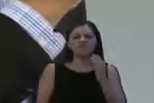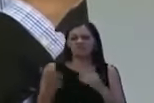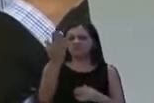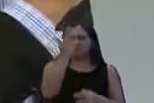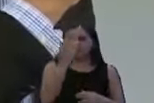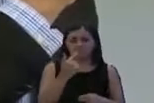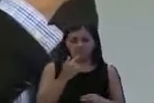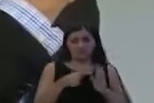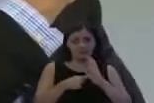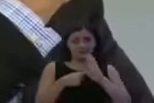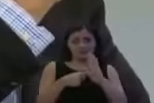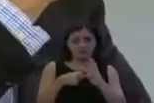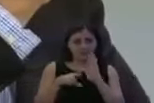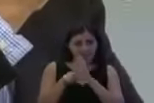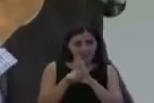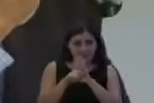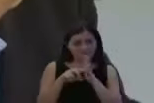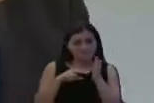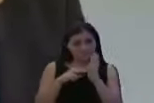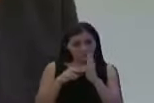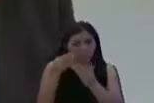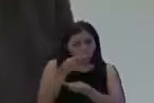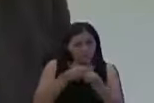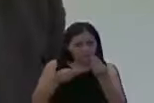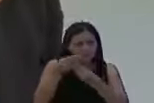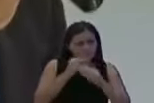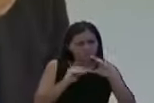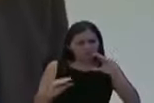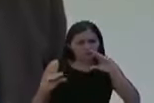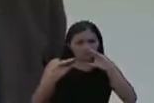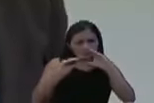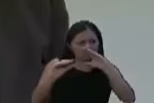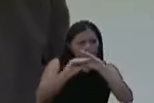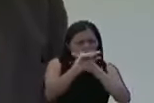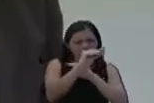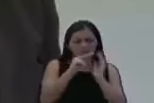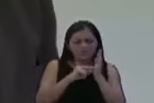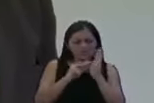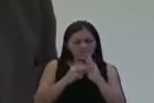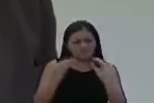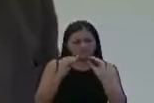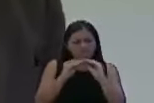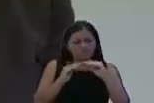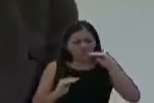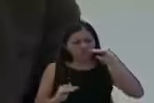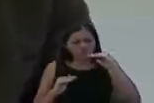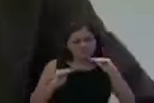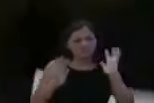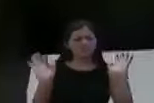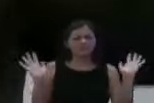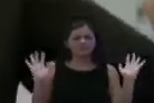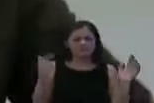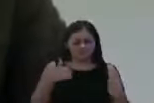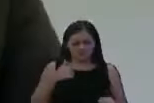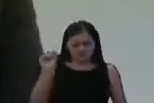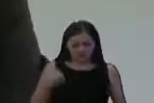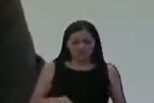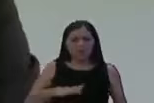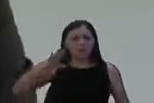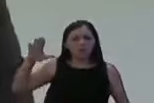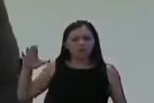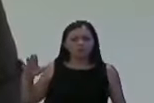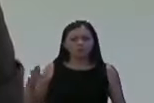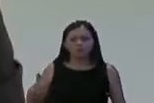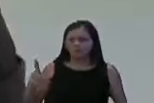dos leyes para que se redistribuye un poquito mejor la riqueza y no tener un país tan desigual nos enorgullece tener esa clase de